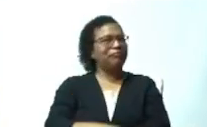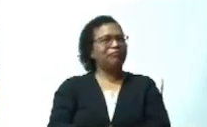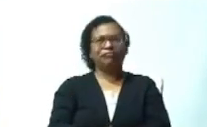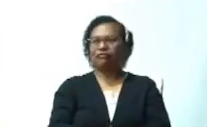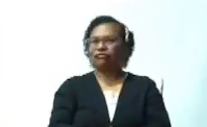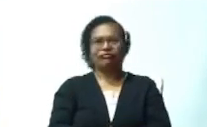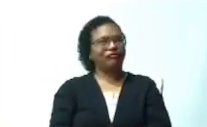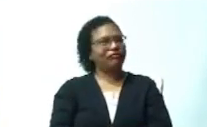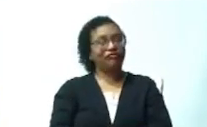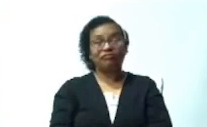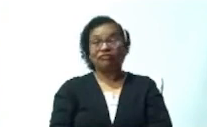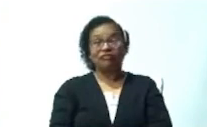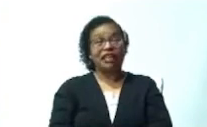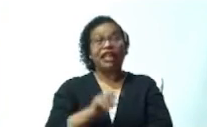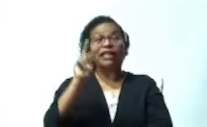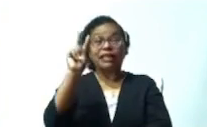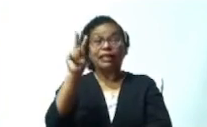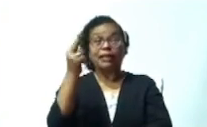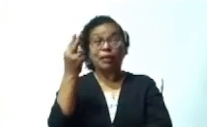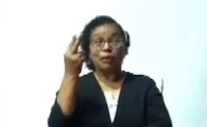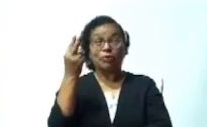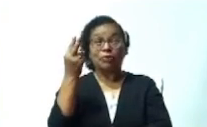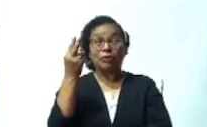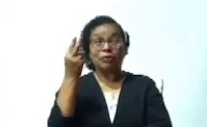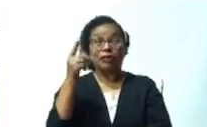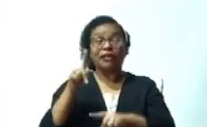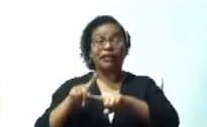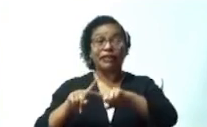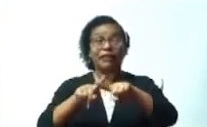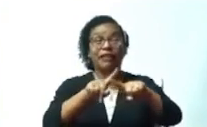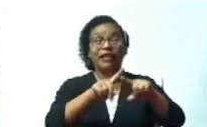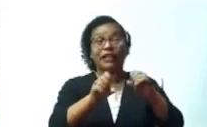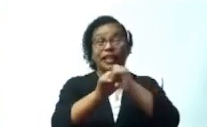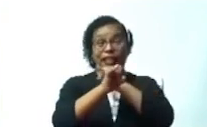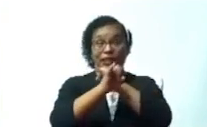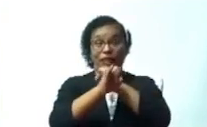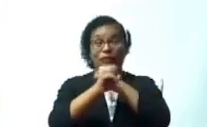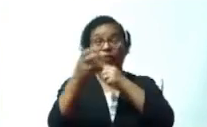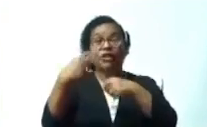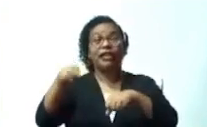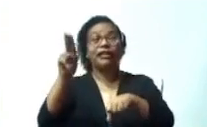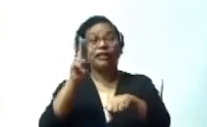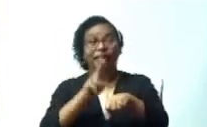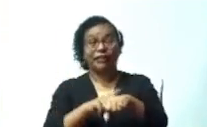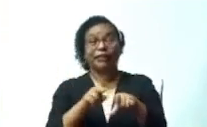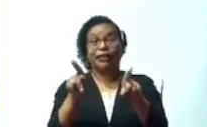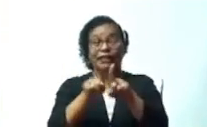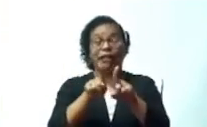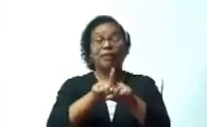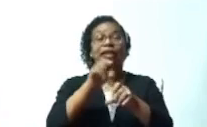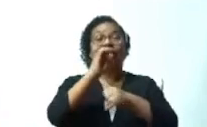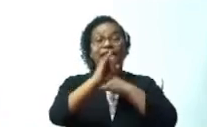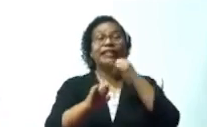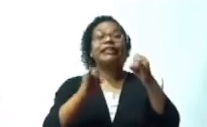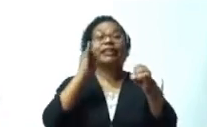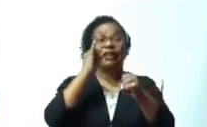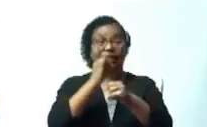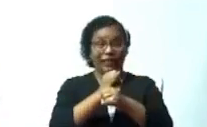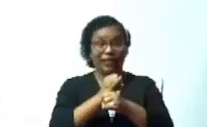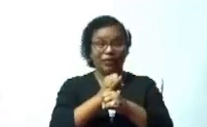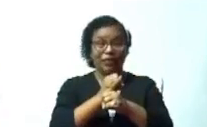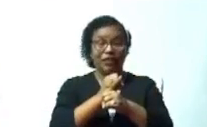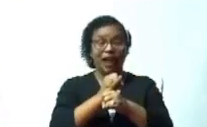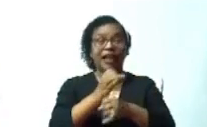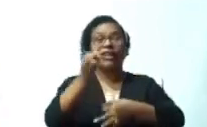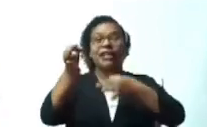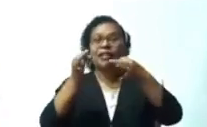propios organismos nacionales e internacionales acreditados en el país quienes certificaron que fue un